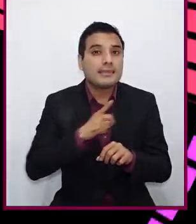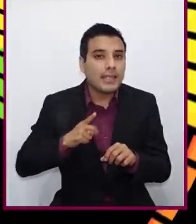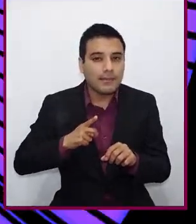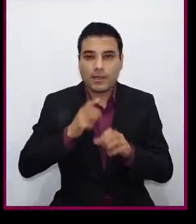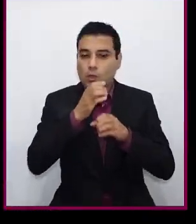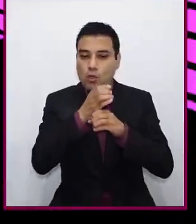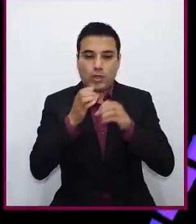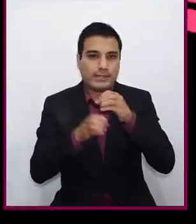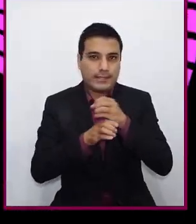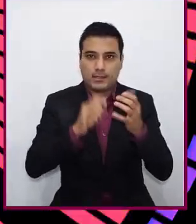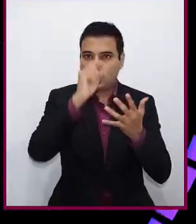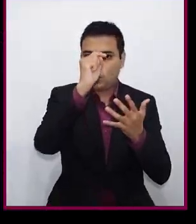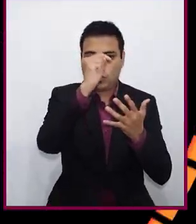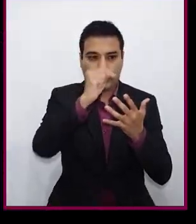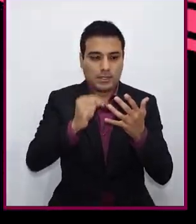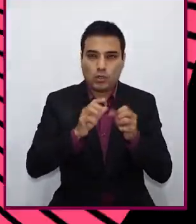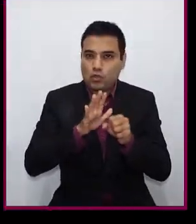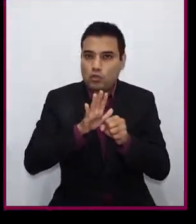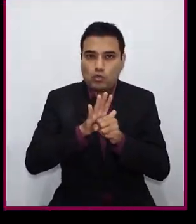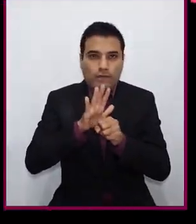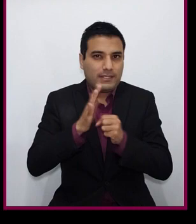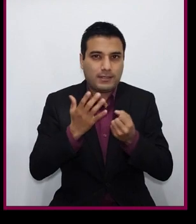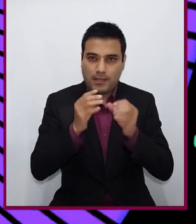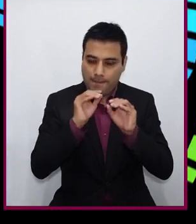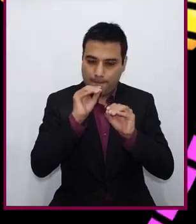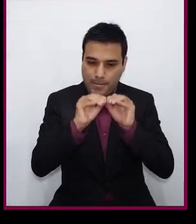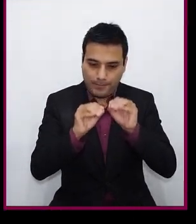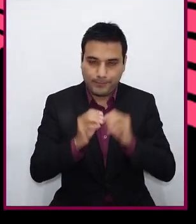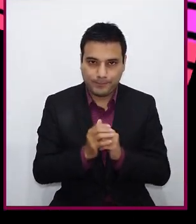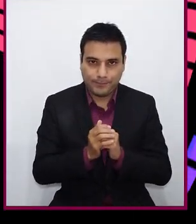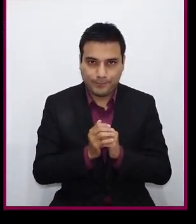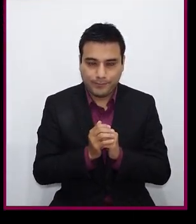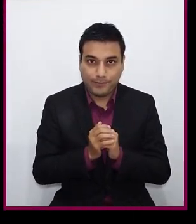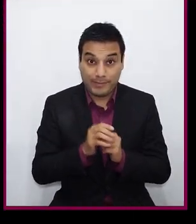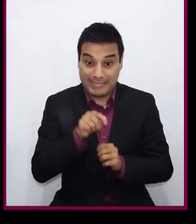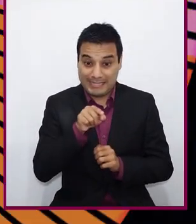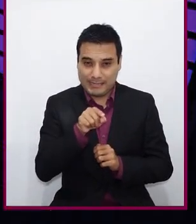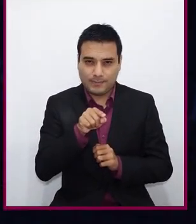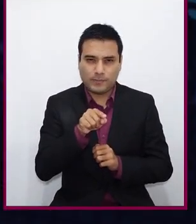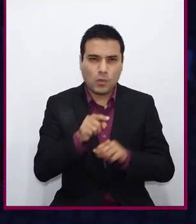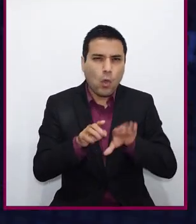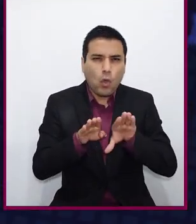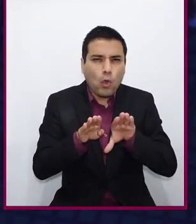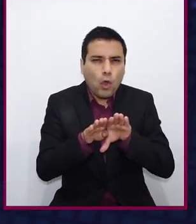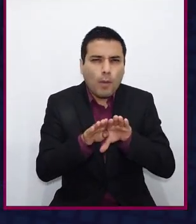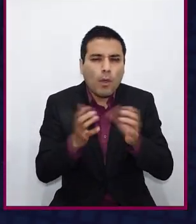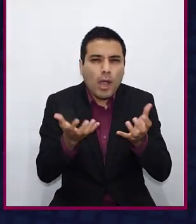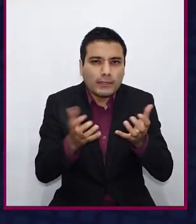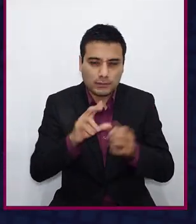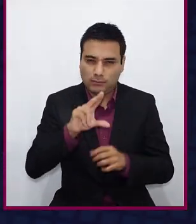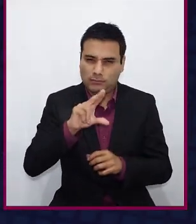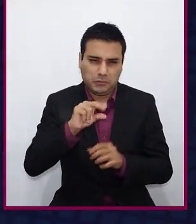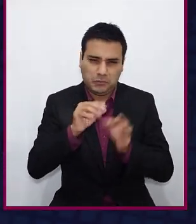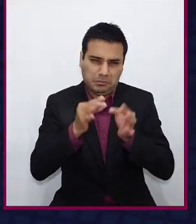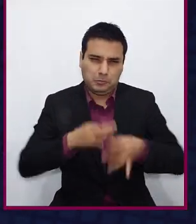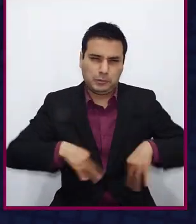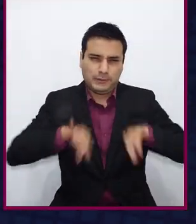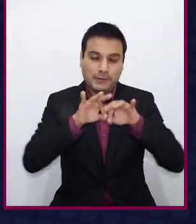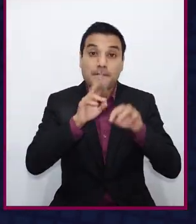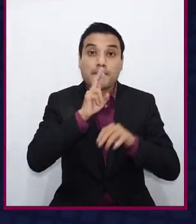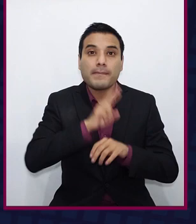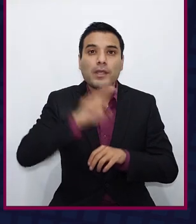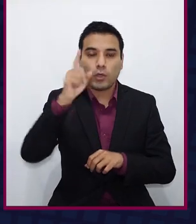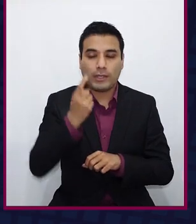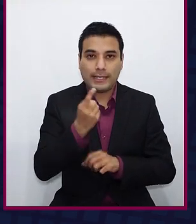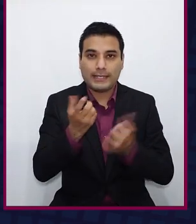es similar al de la genética cuando una clase hereda de otra obtiene todos los rasgos que tenía la primera